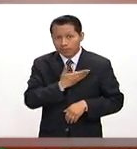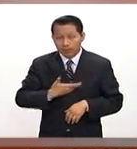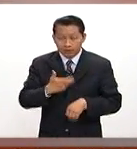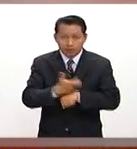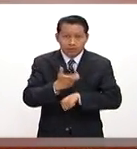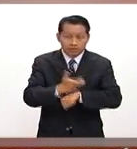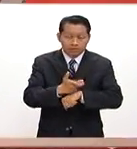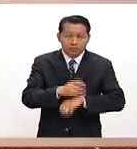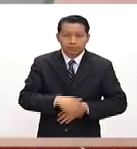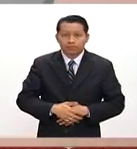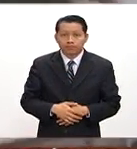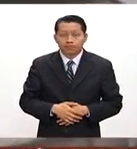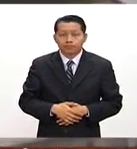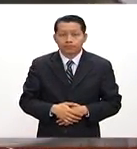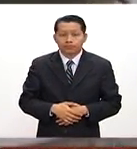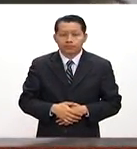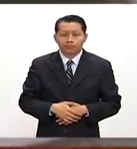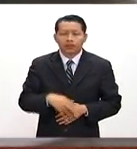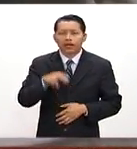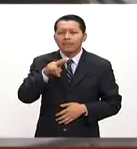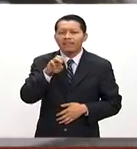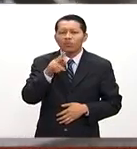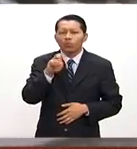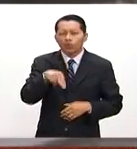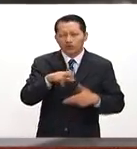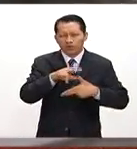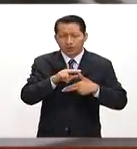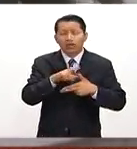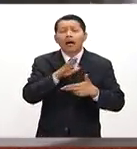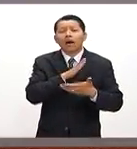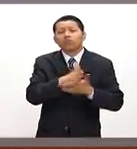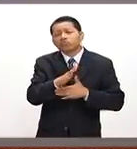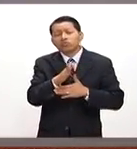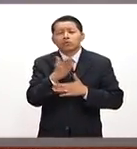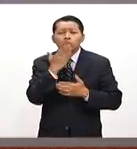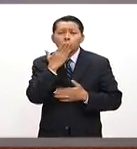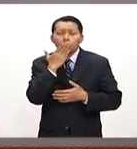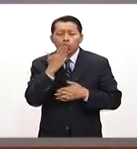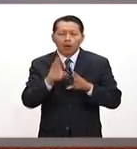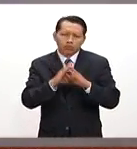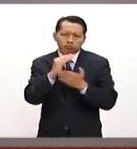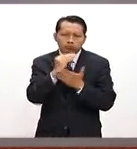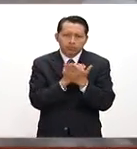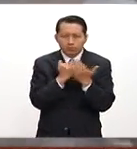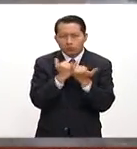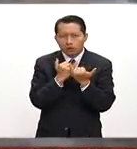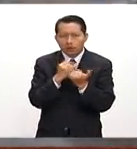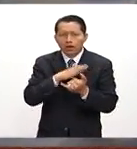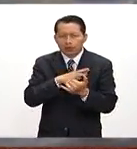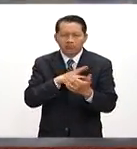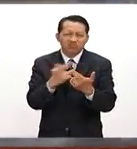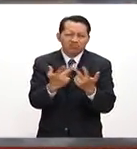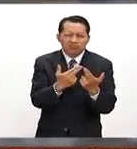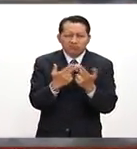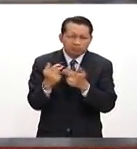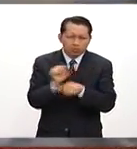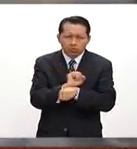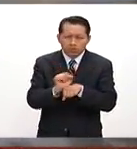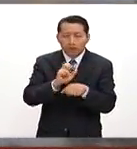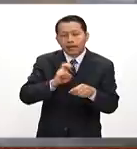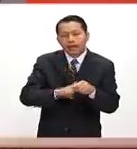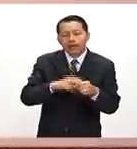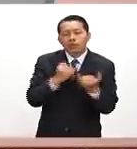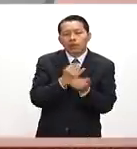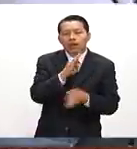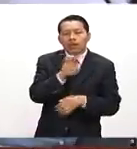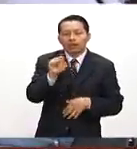de los Estados Unidos. Newton toca tierra en Sonora como tormenta tropical. Deja afectaciones menores en Baja California